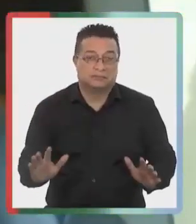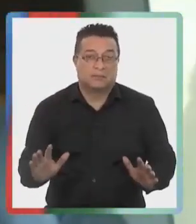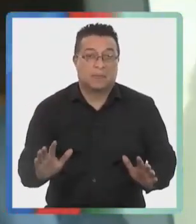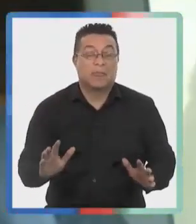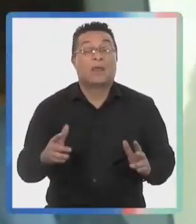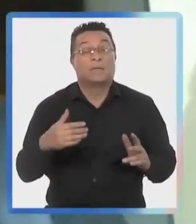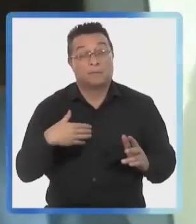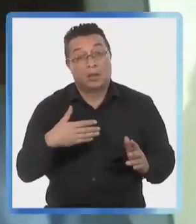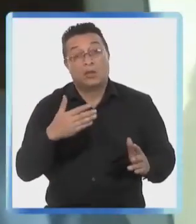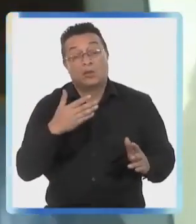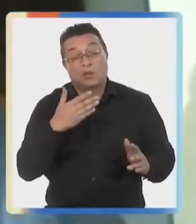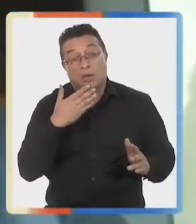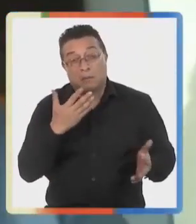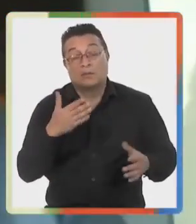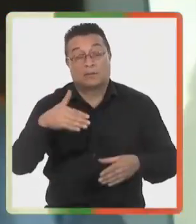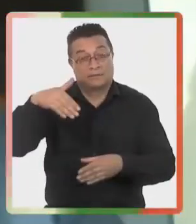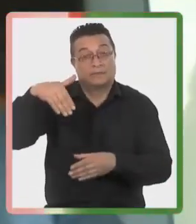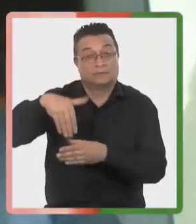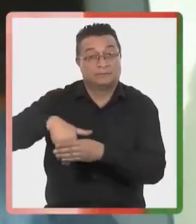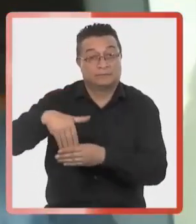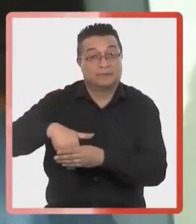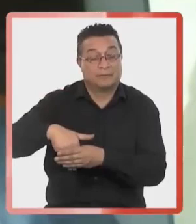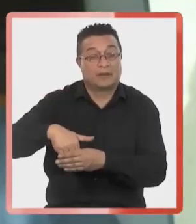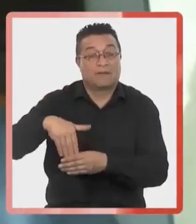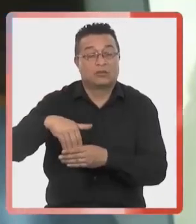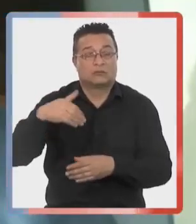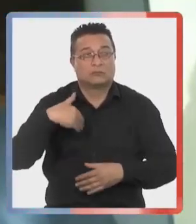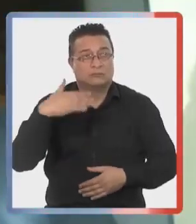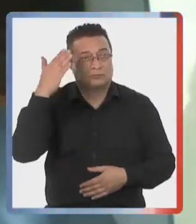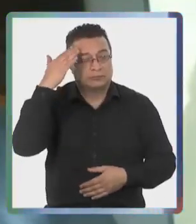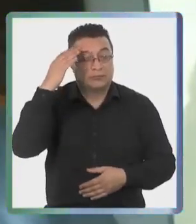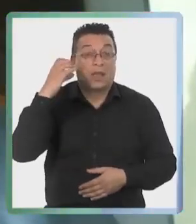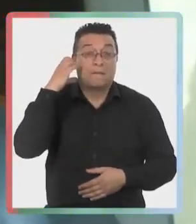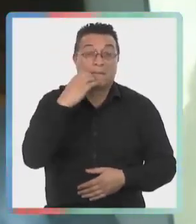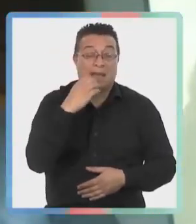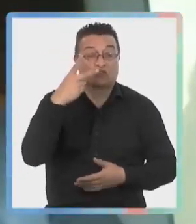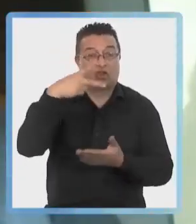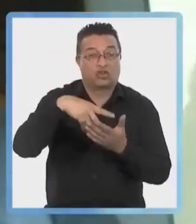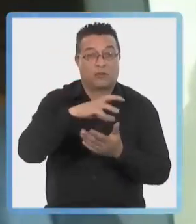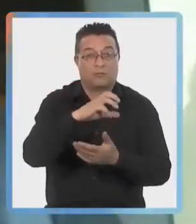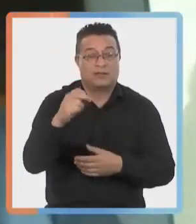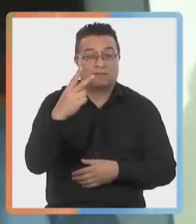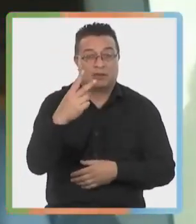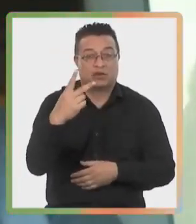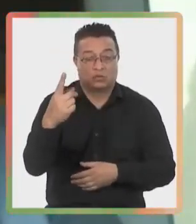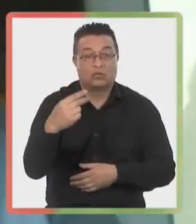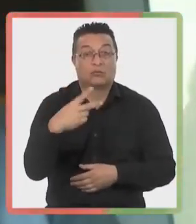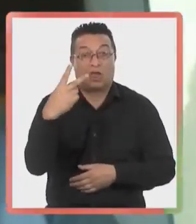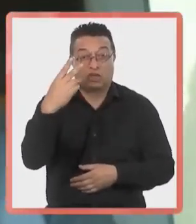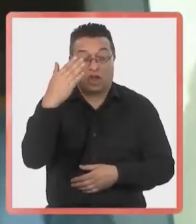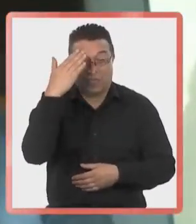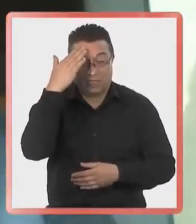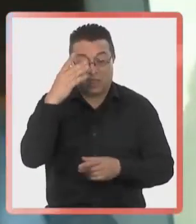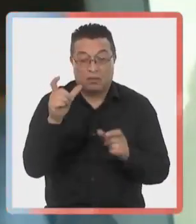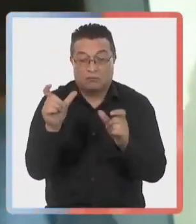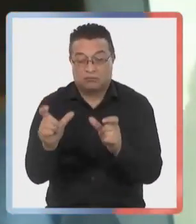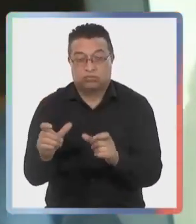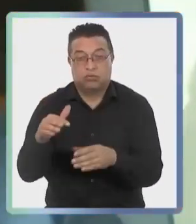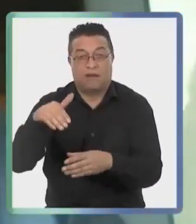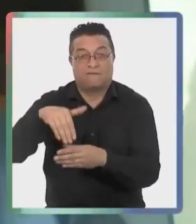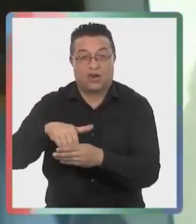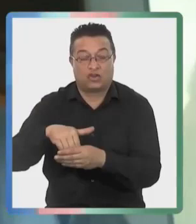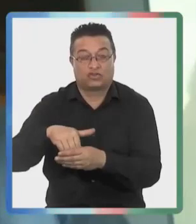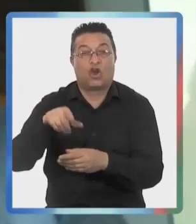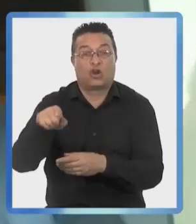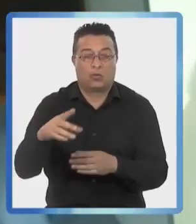¿ya? Aún en la elección, ¿te acuerdas? De mayo del 2021, en 2 días, con custodia de los votos, la